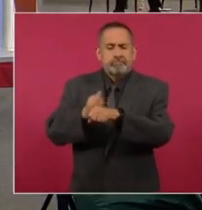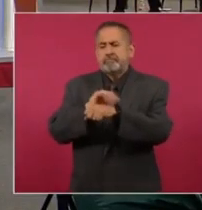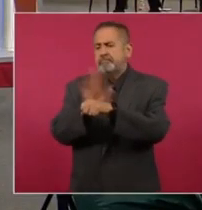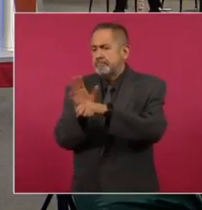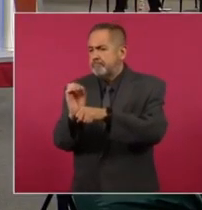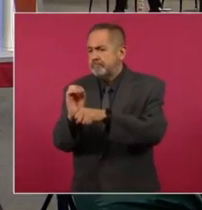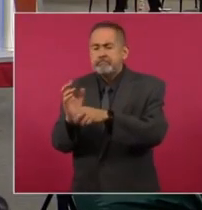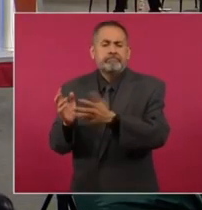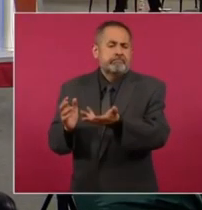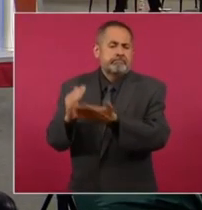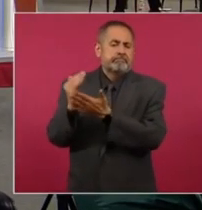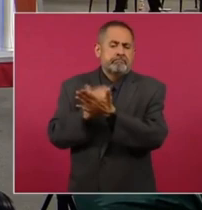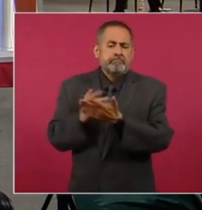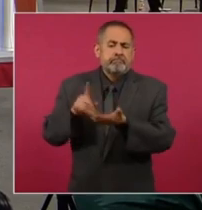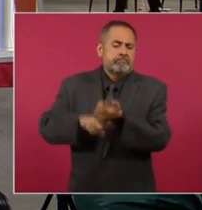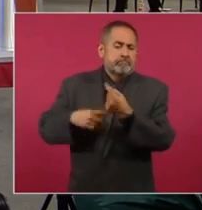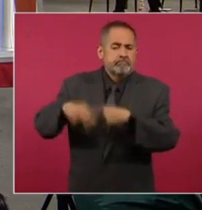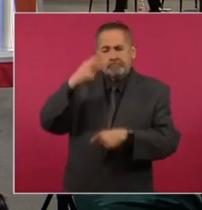en México.